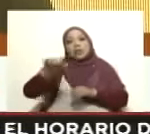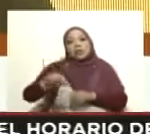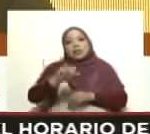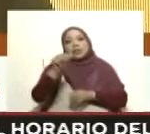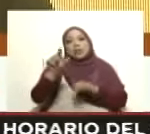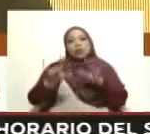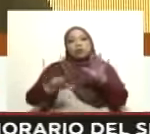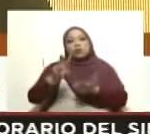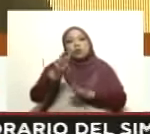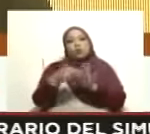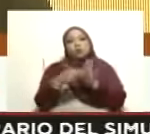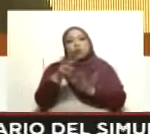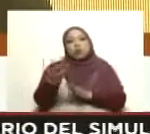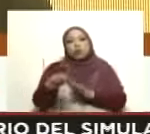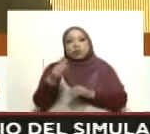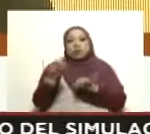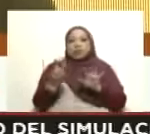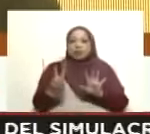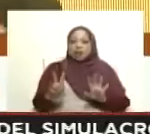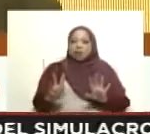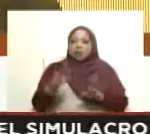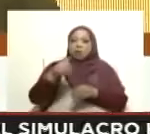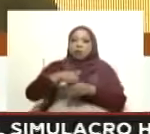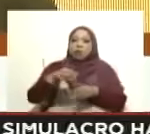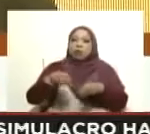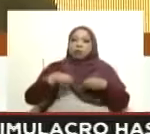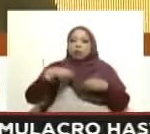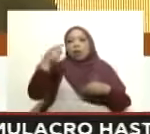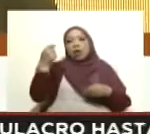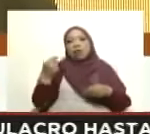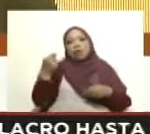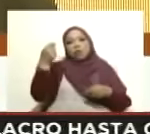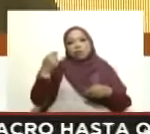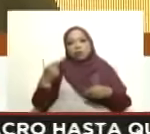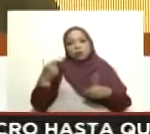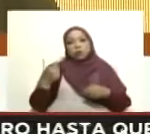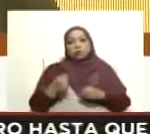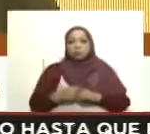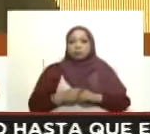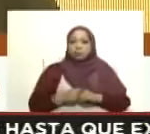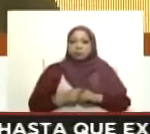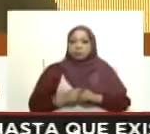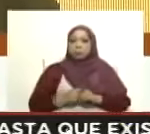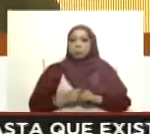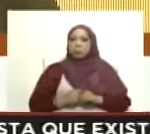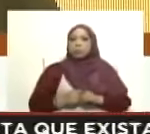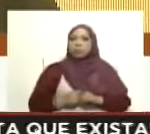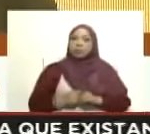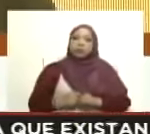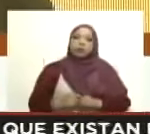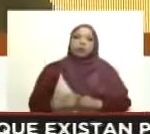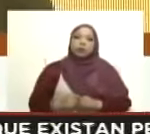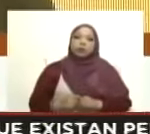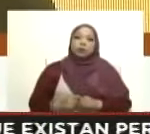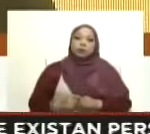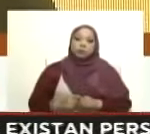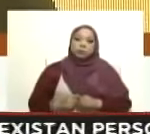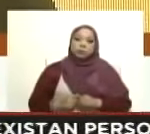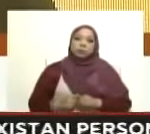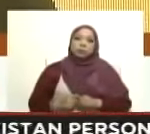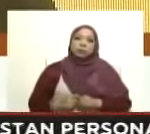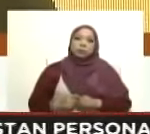año 2017 es decir fue la antesala esa esos vientos generaron